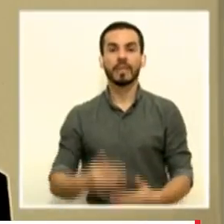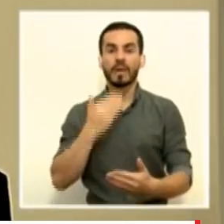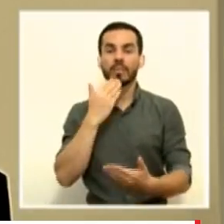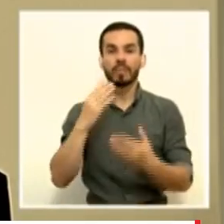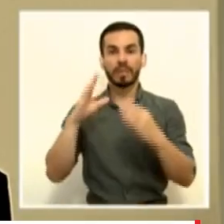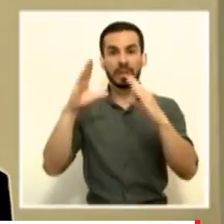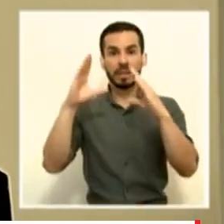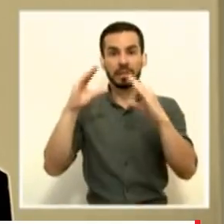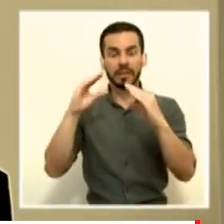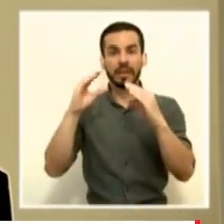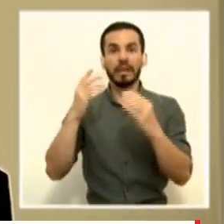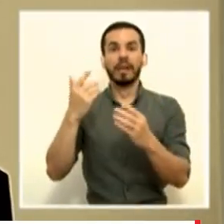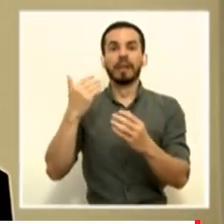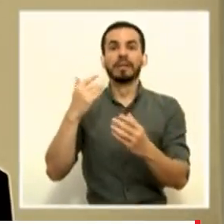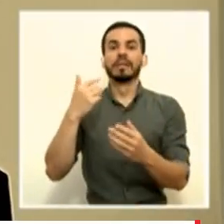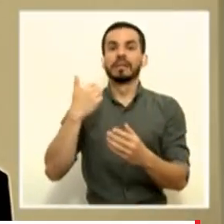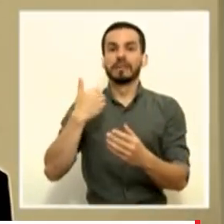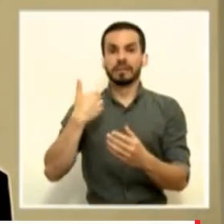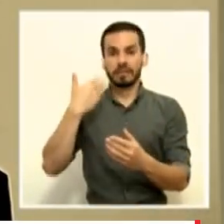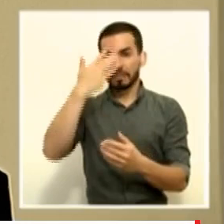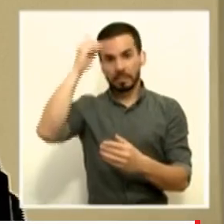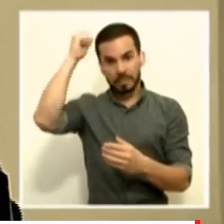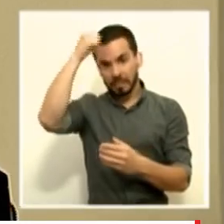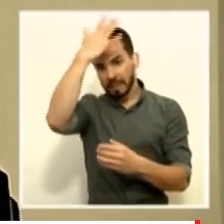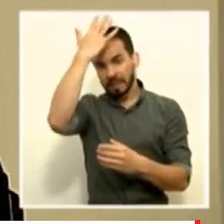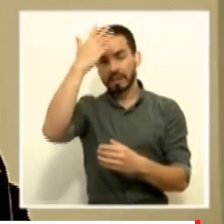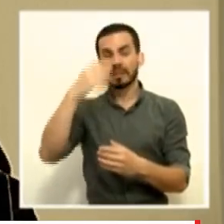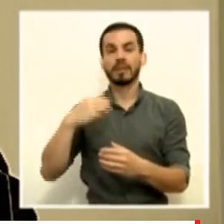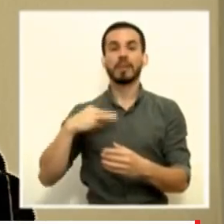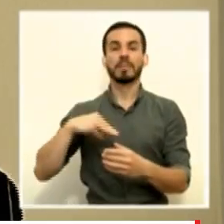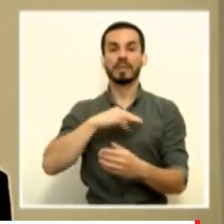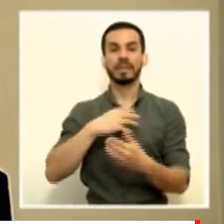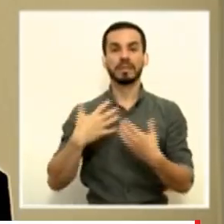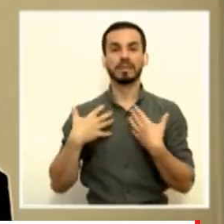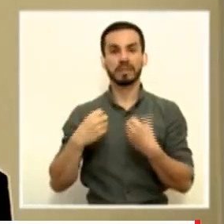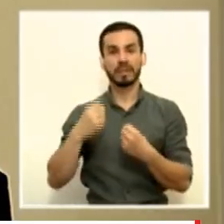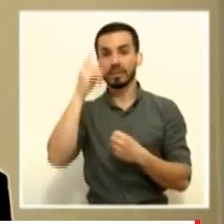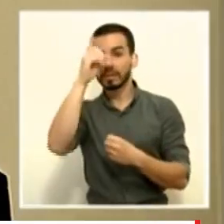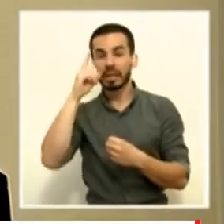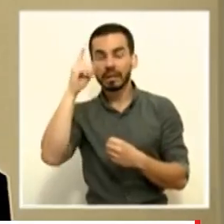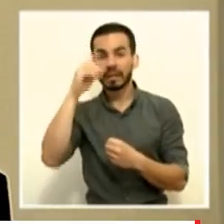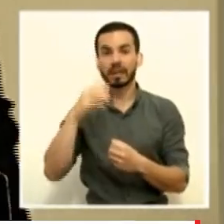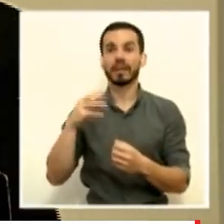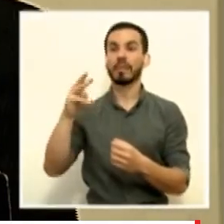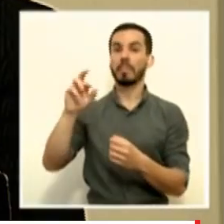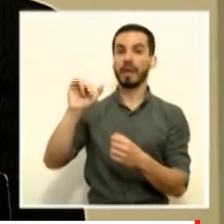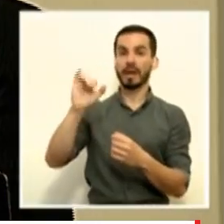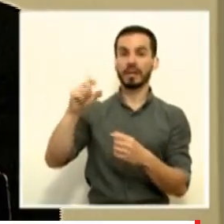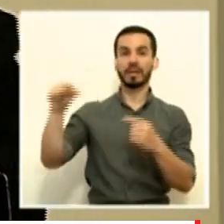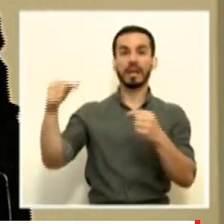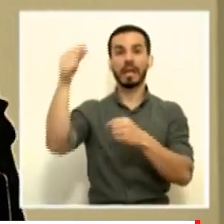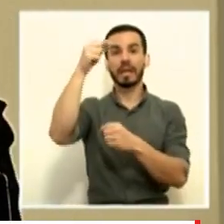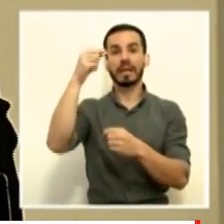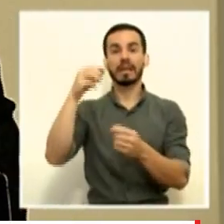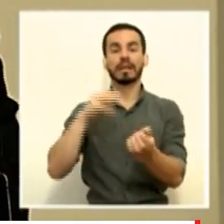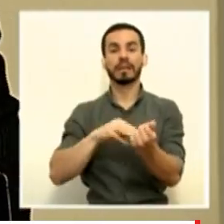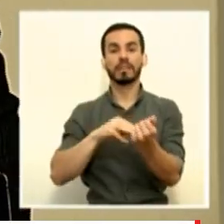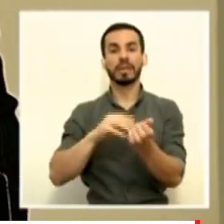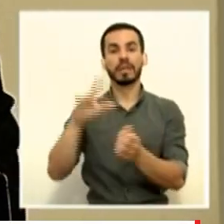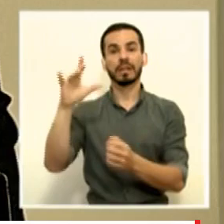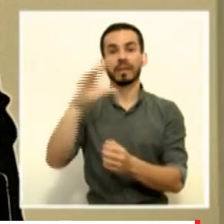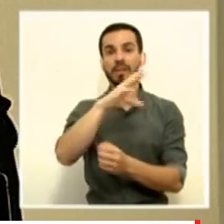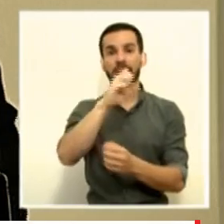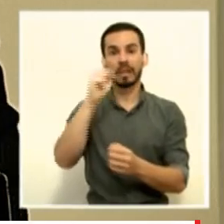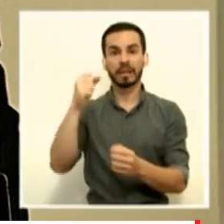tardes. Muy buenas tardes, señor presidente, Carlos Alvarado, señor ministro de Salud, don Daniel, don Mario, gerente médico de la Caja del Seguro